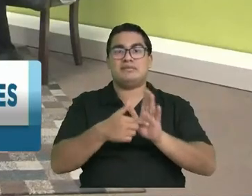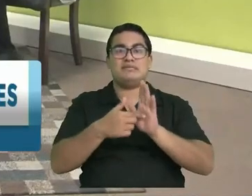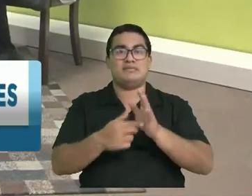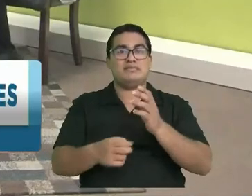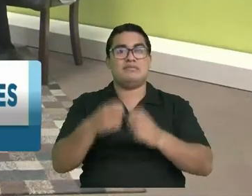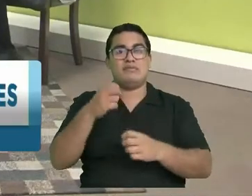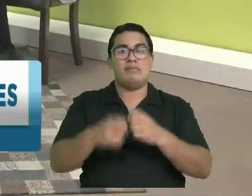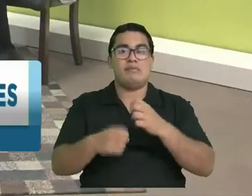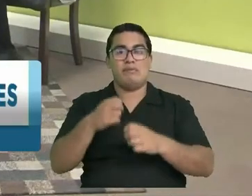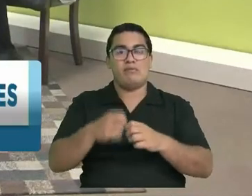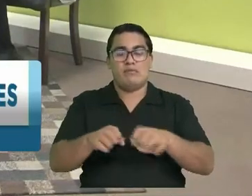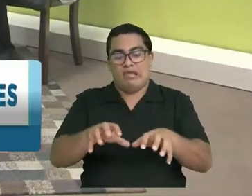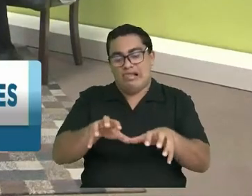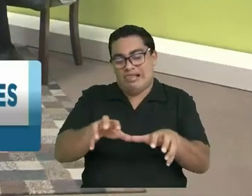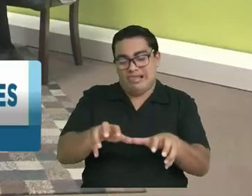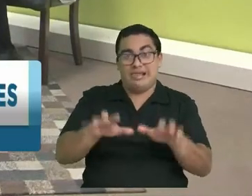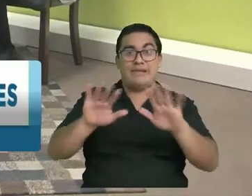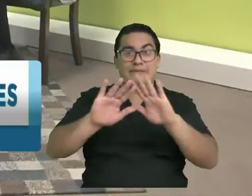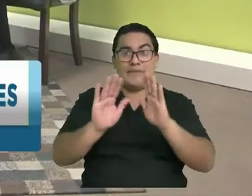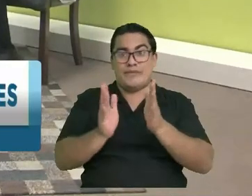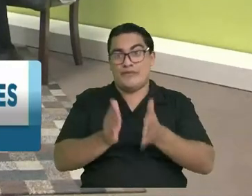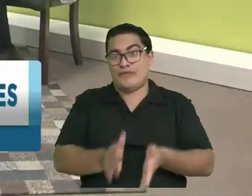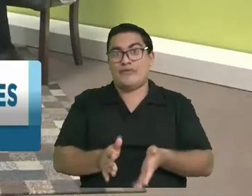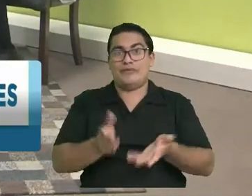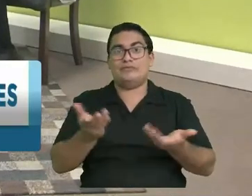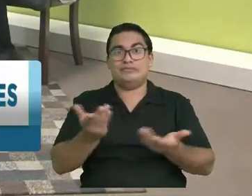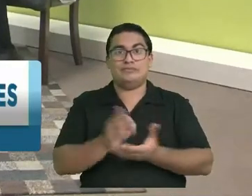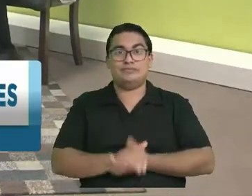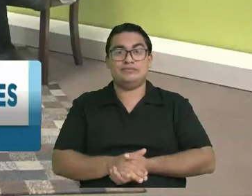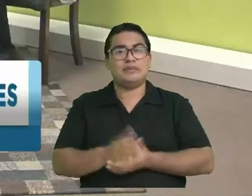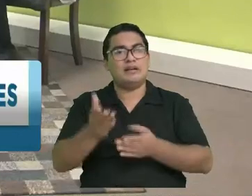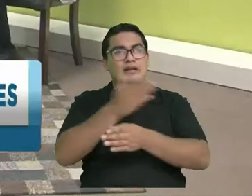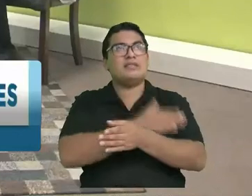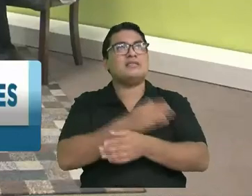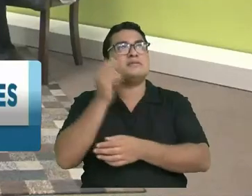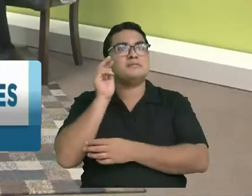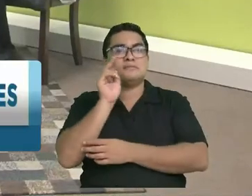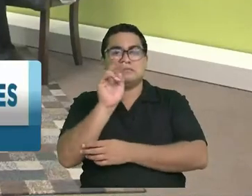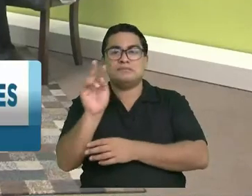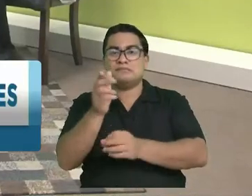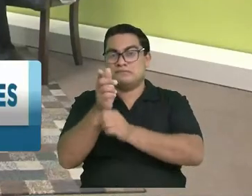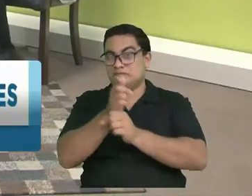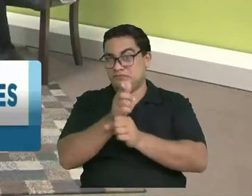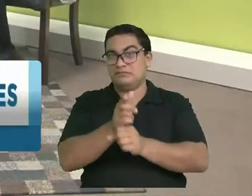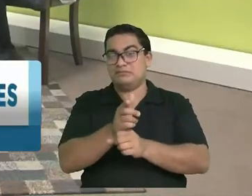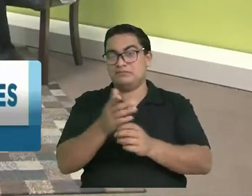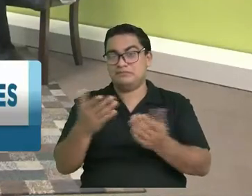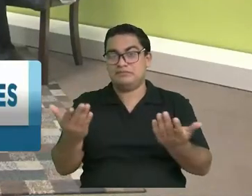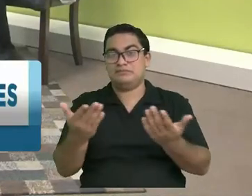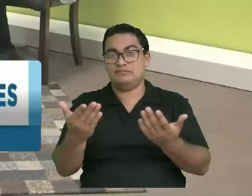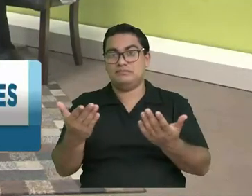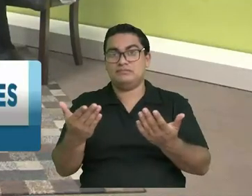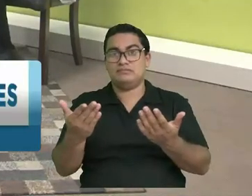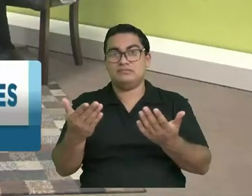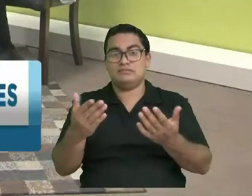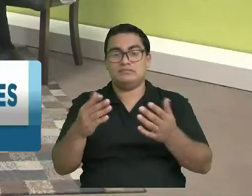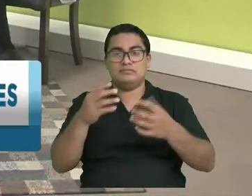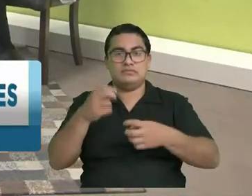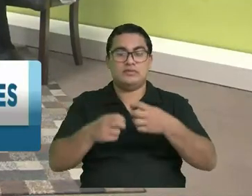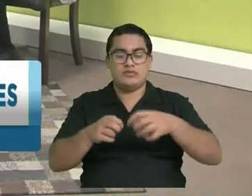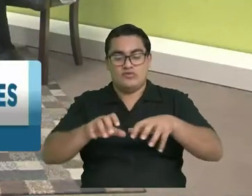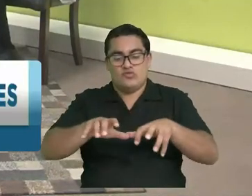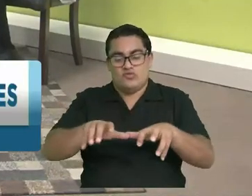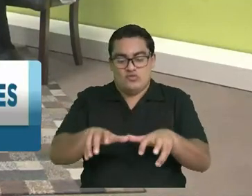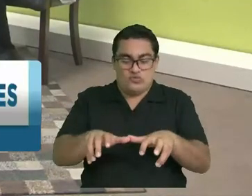causan malformaciones en los pies a las mujeres, que a nosotros vimos en imágenes los juanetes, así es. El encorvamiento de los dedos,